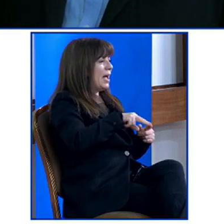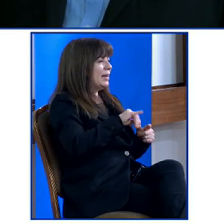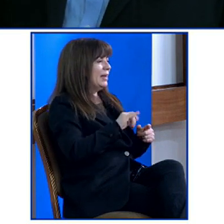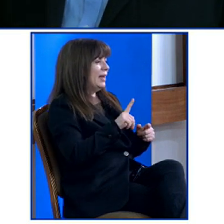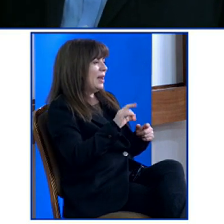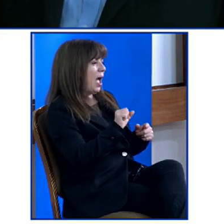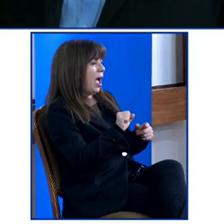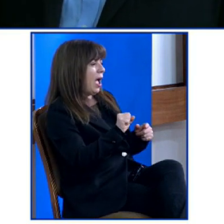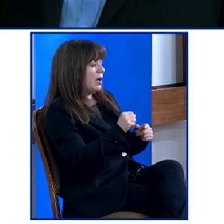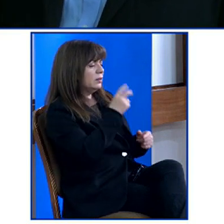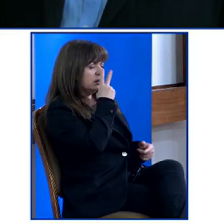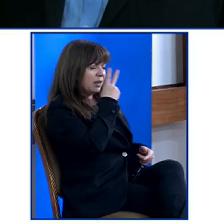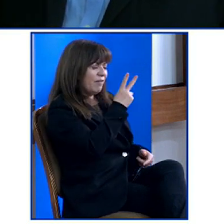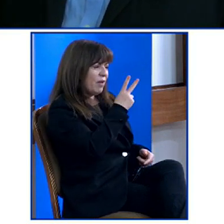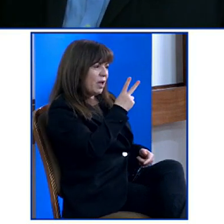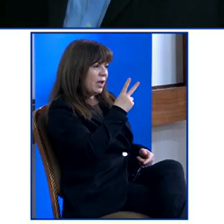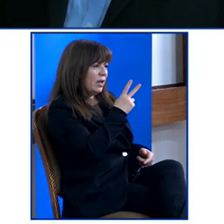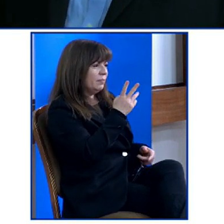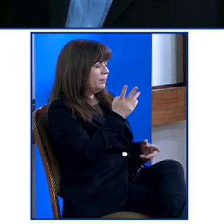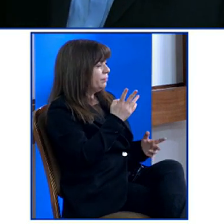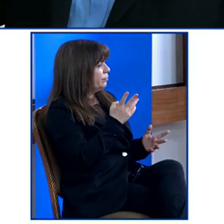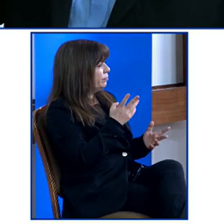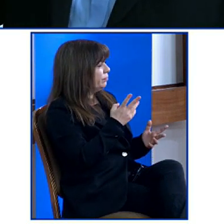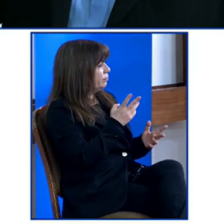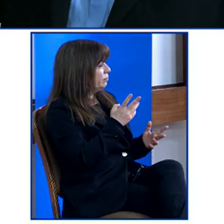es en la figura